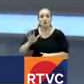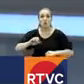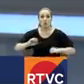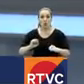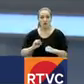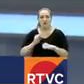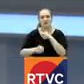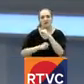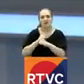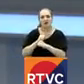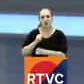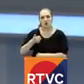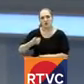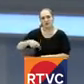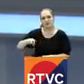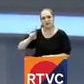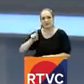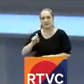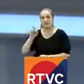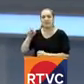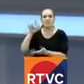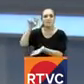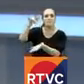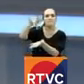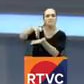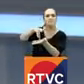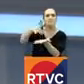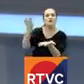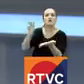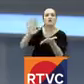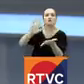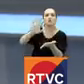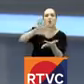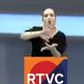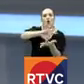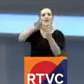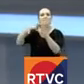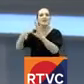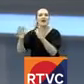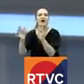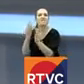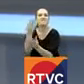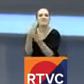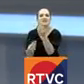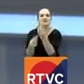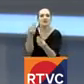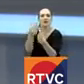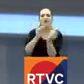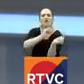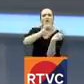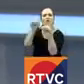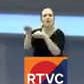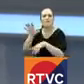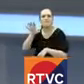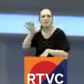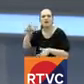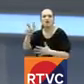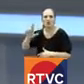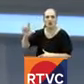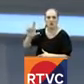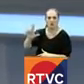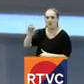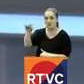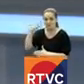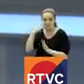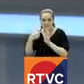años, logró una destacada participación en las Olimpiadas de Física que se disputaron en Lituania. Dani Carlos Correa nos contó